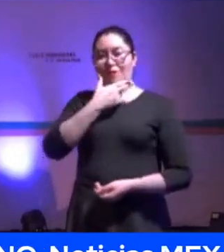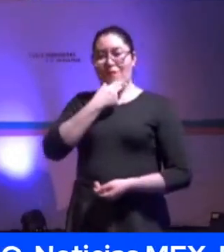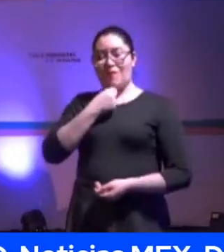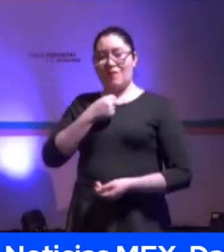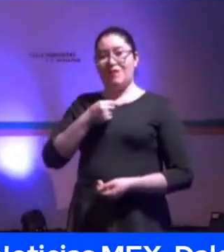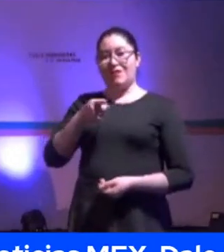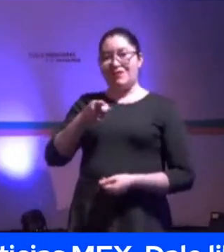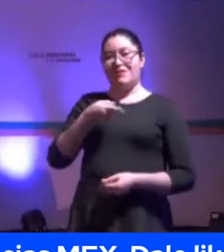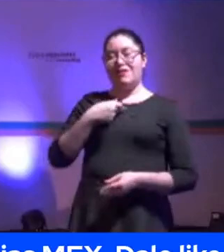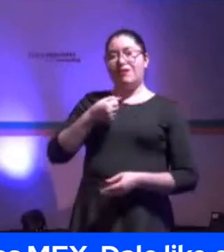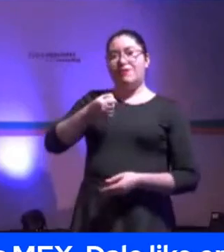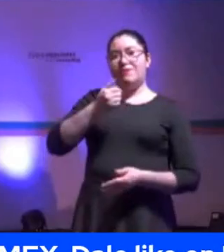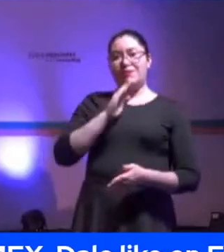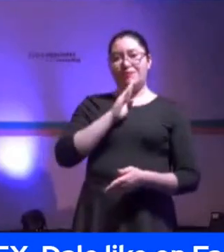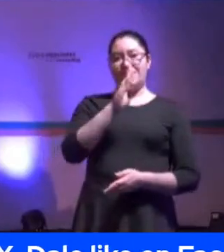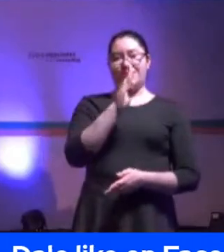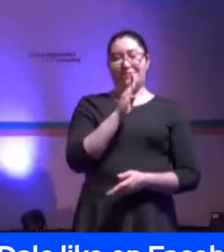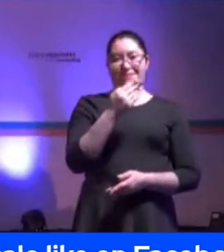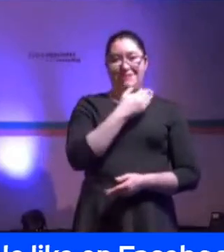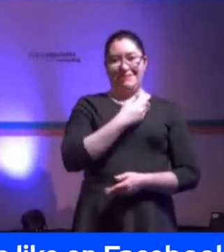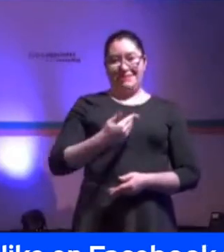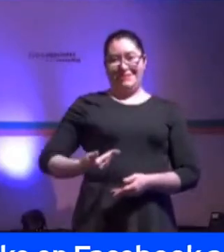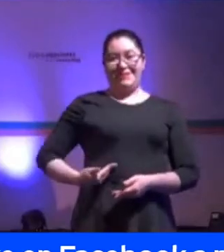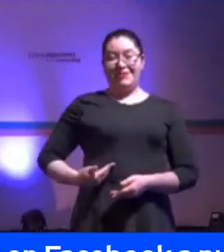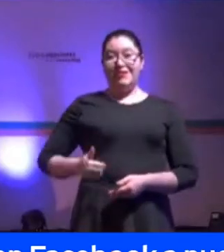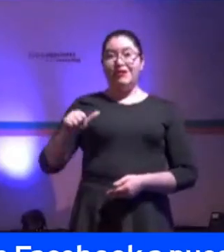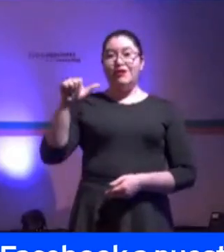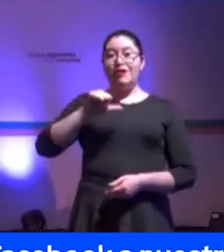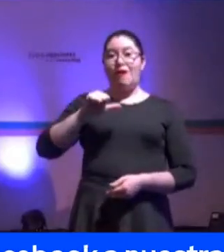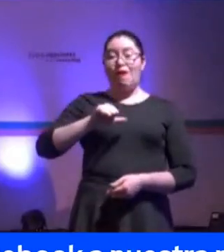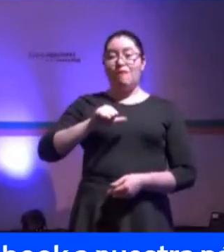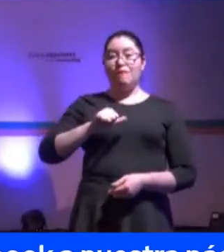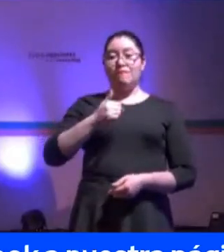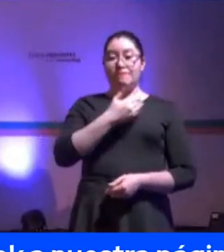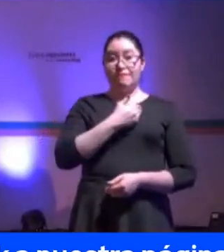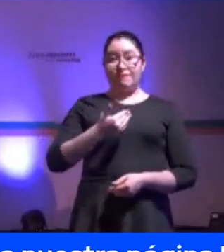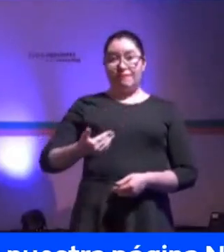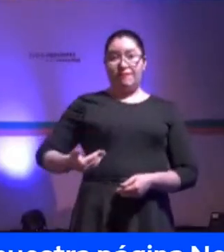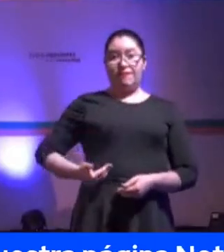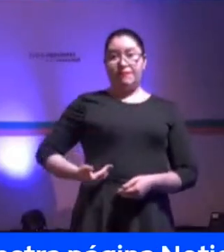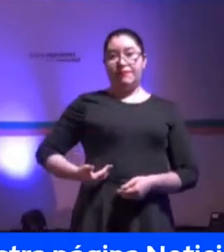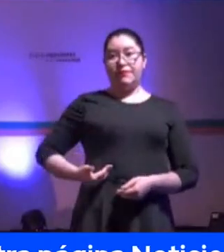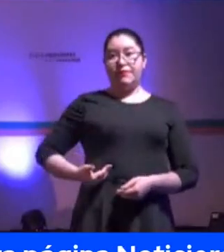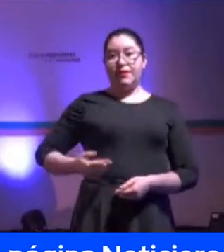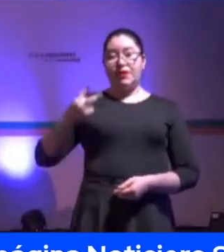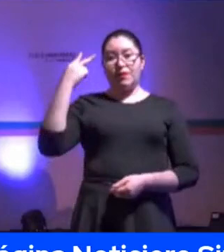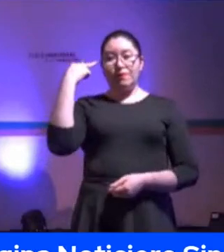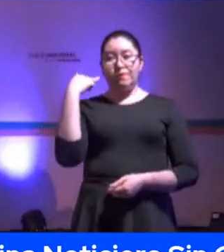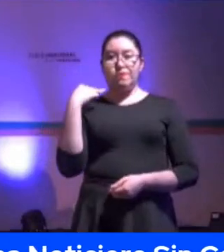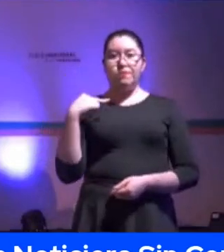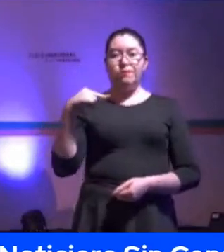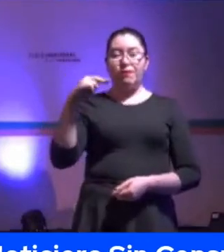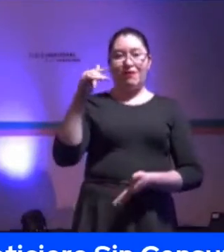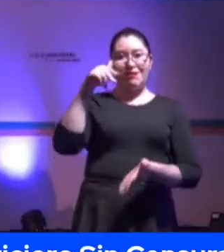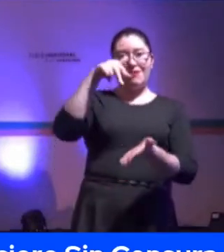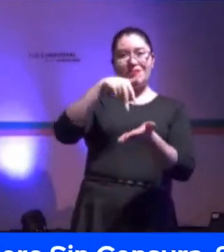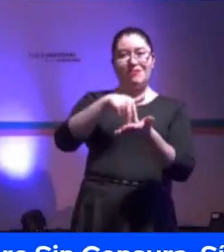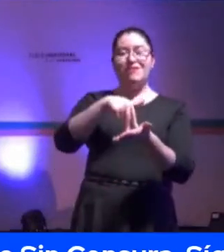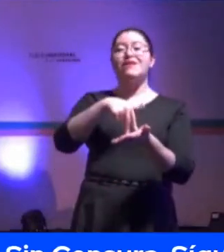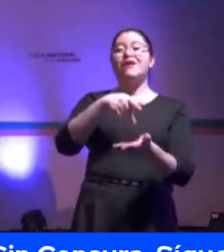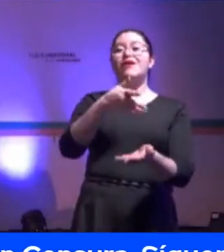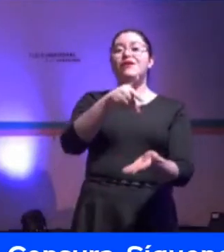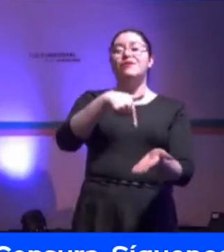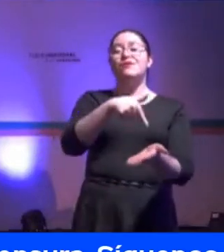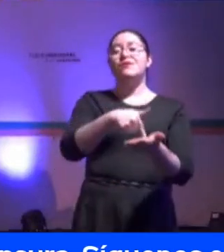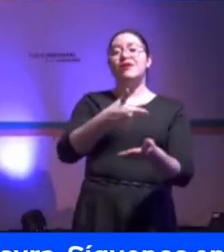en interlocución con el poder, hoy el presidente de la República ha viajado personalmente a Quintana Roo